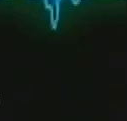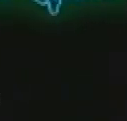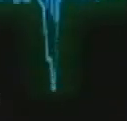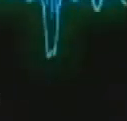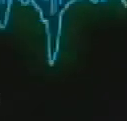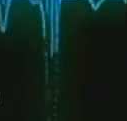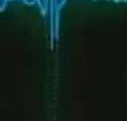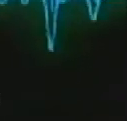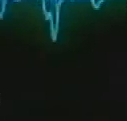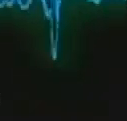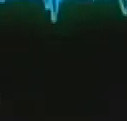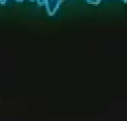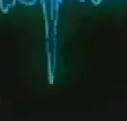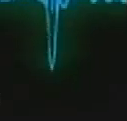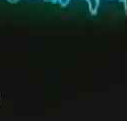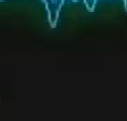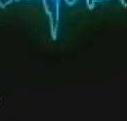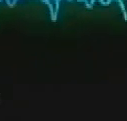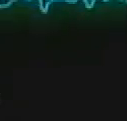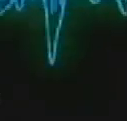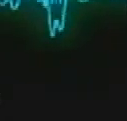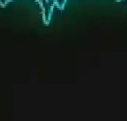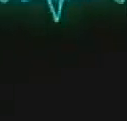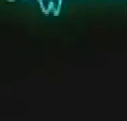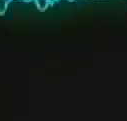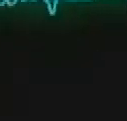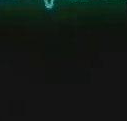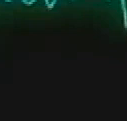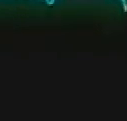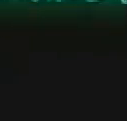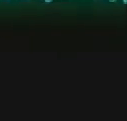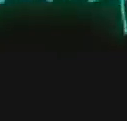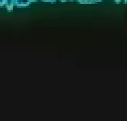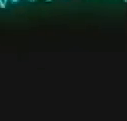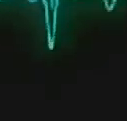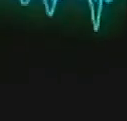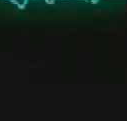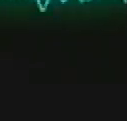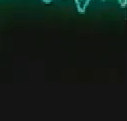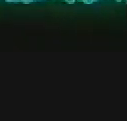dejar que el temor, el miedo nos domine.